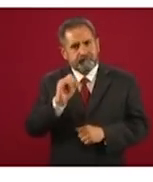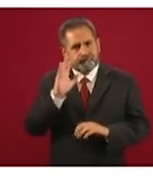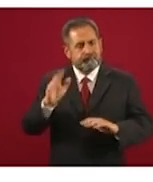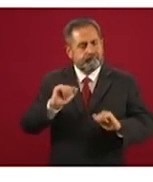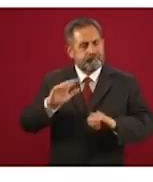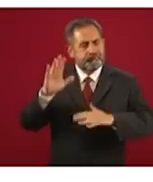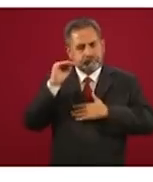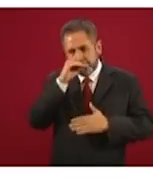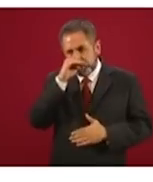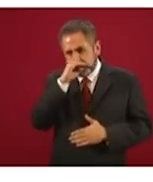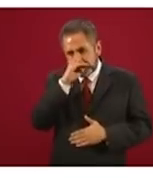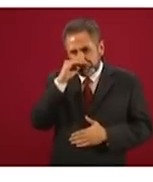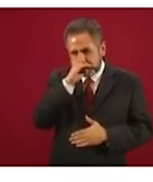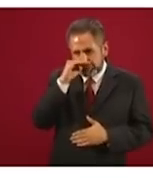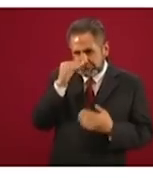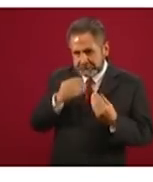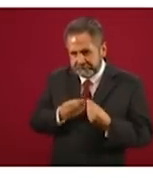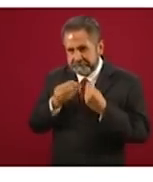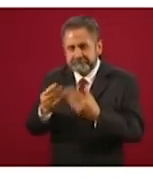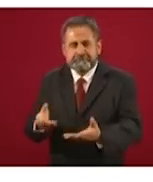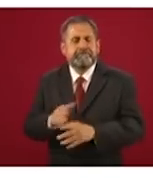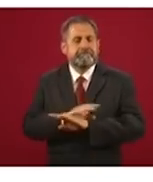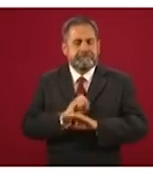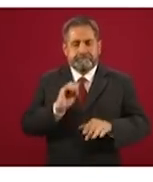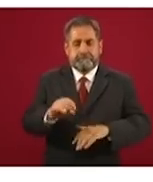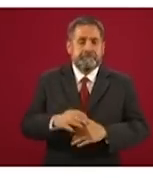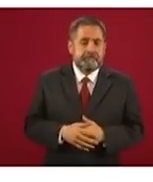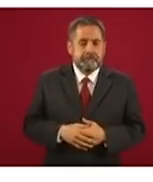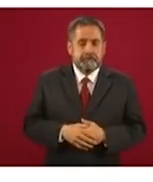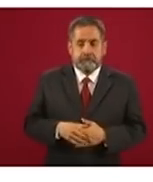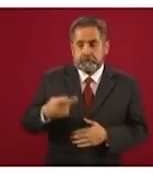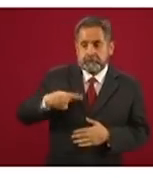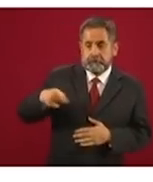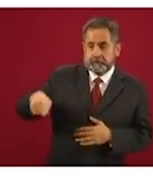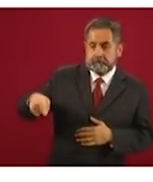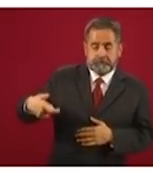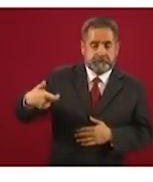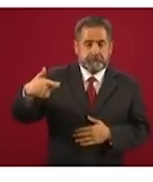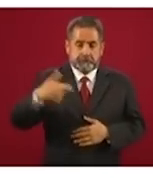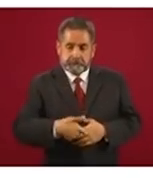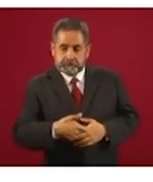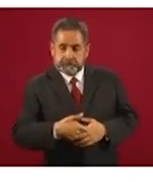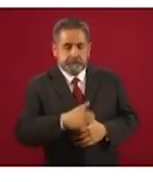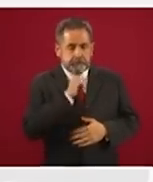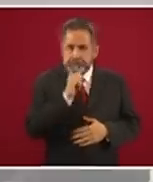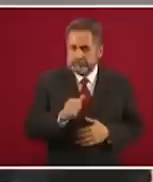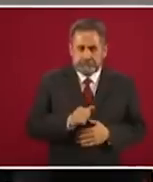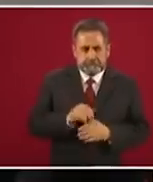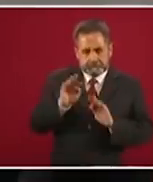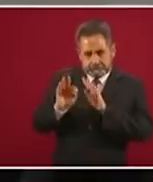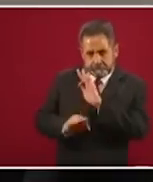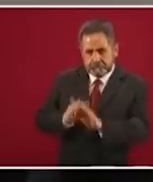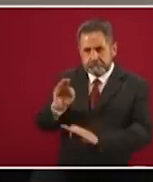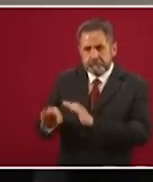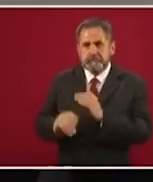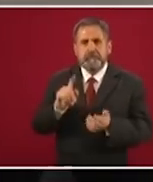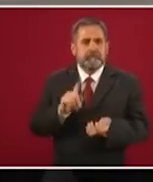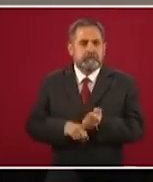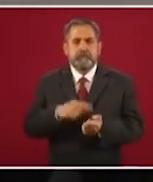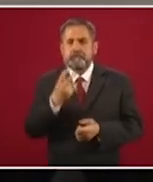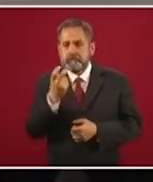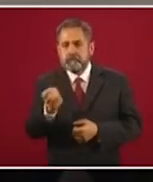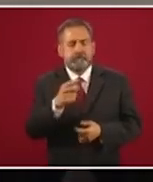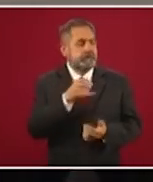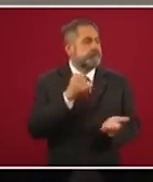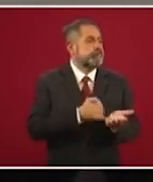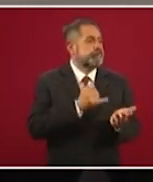de gratuidad. La visión es muy simple, es que la persona no pague en el momento que recibe servicios. Para eso tenemos la recaudación y